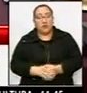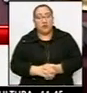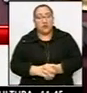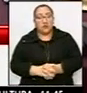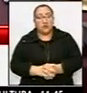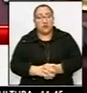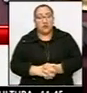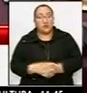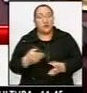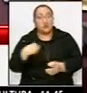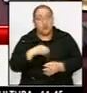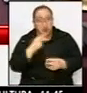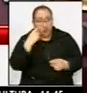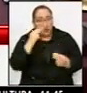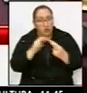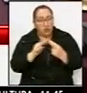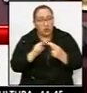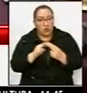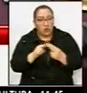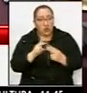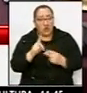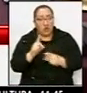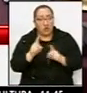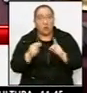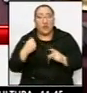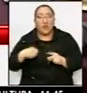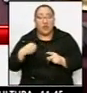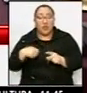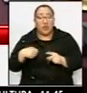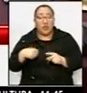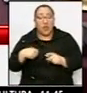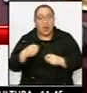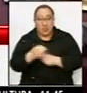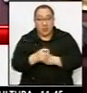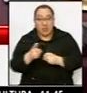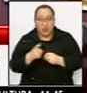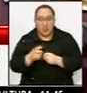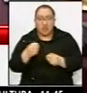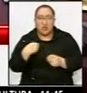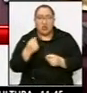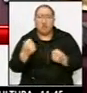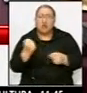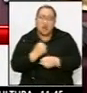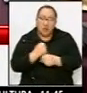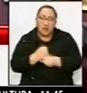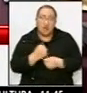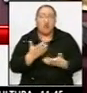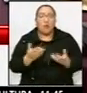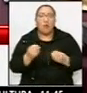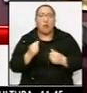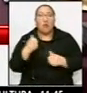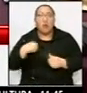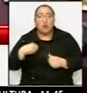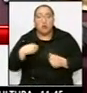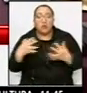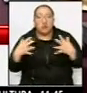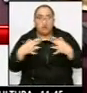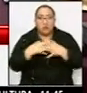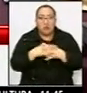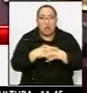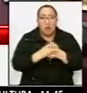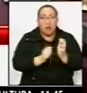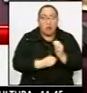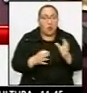he practicado cuando he sido alcalde de un distrito de la sierra, cómo nos articulábamos el municipio y las hermanas de